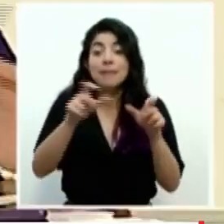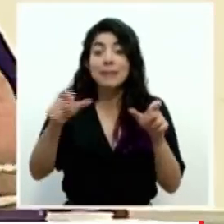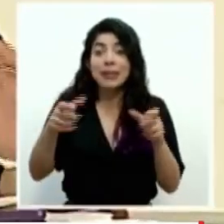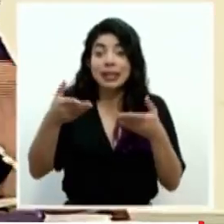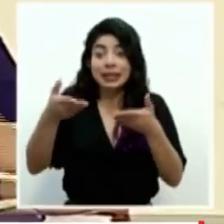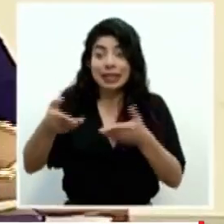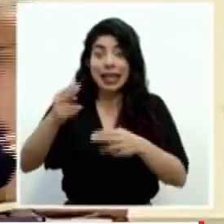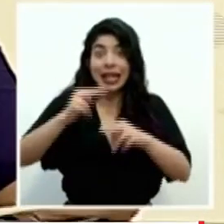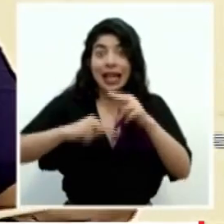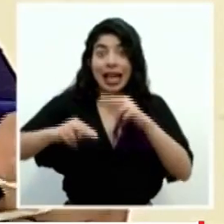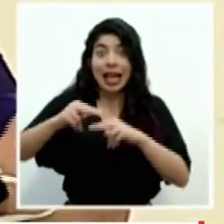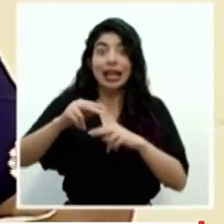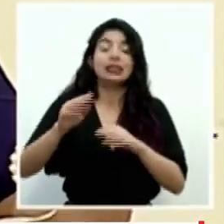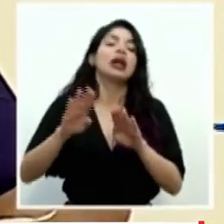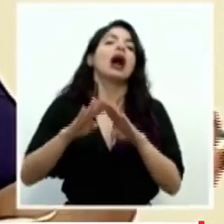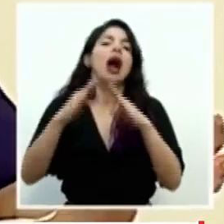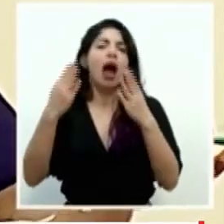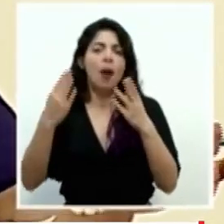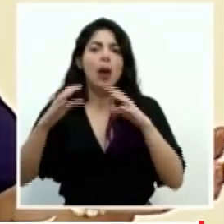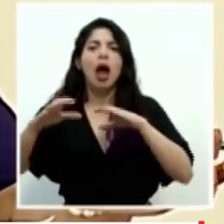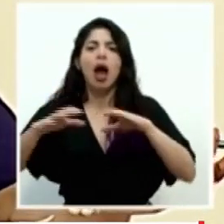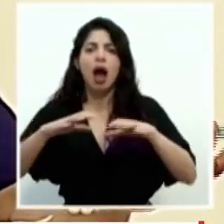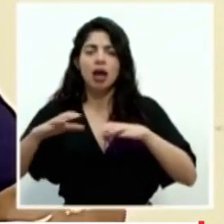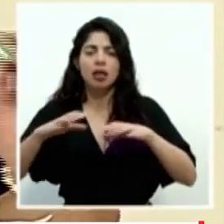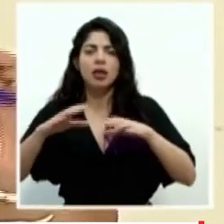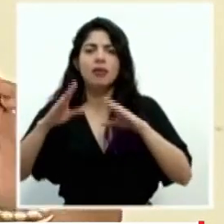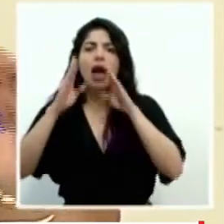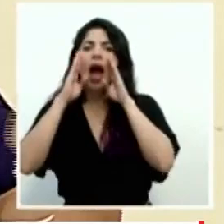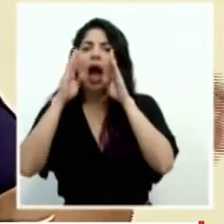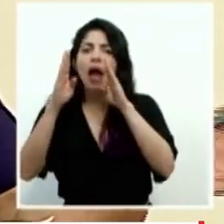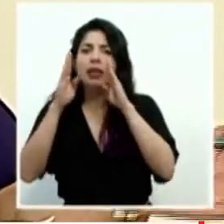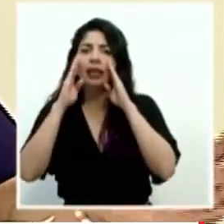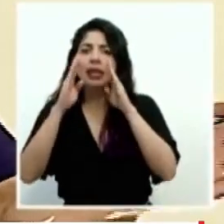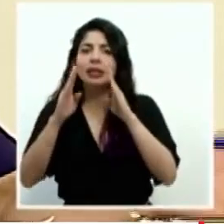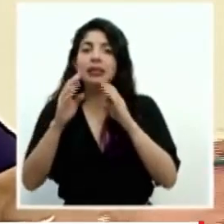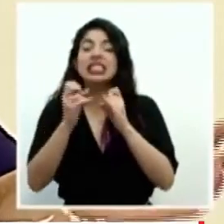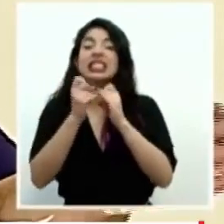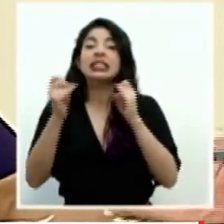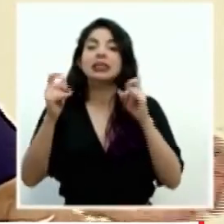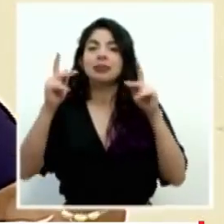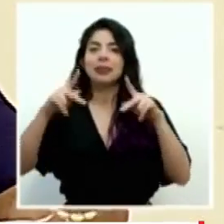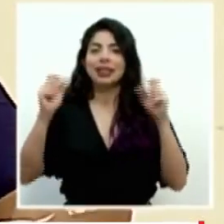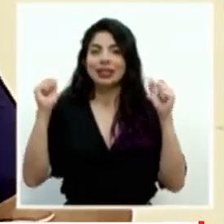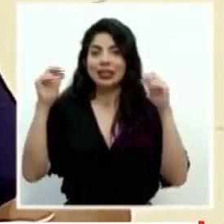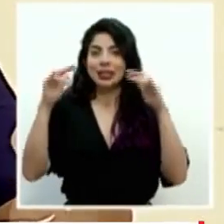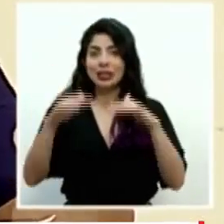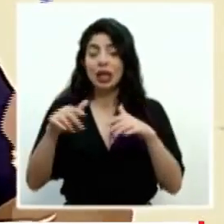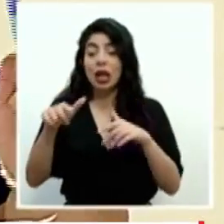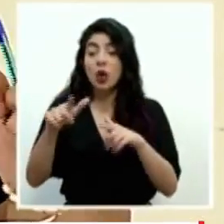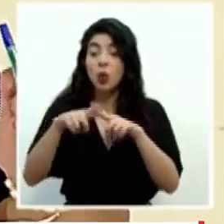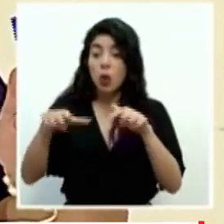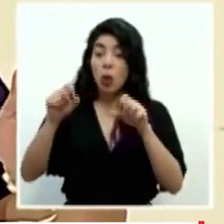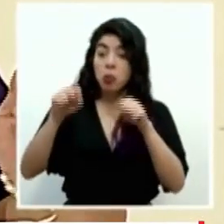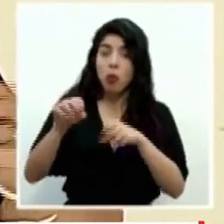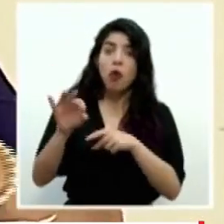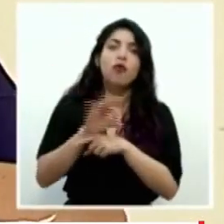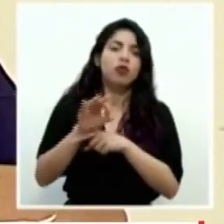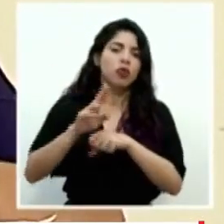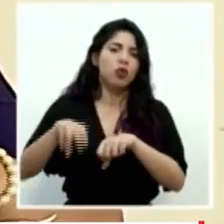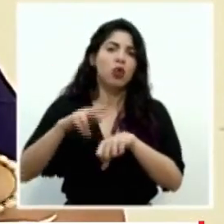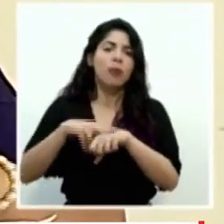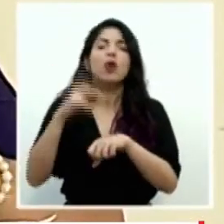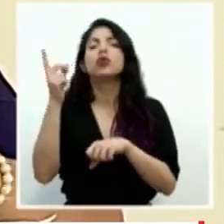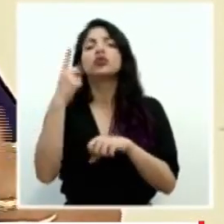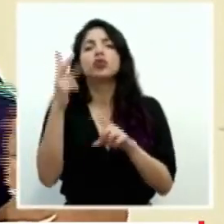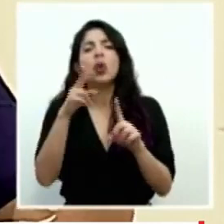en los mismos, se estaría abierto las actividades de atención, todas las actividades de atención no presencial que pueden funcionar de manera regular, y nada